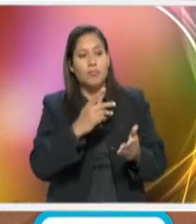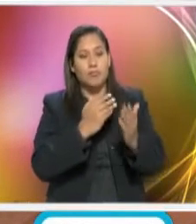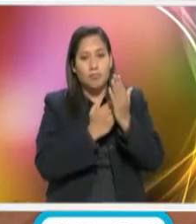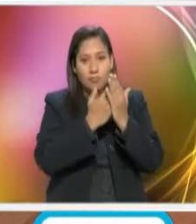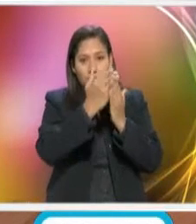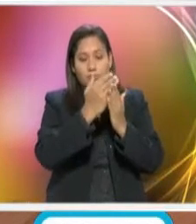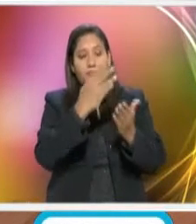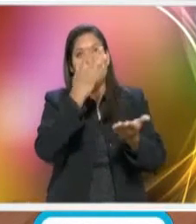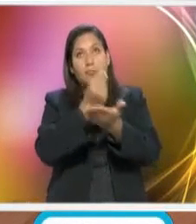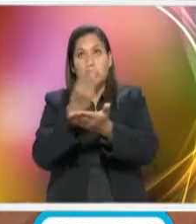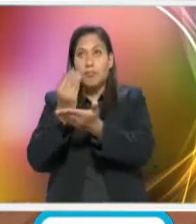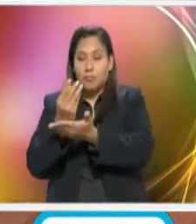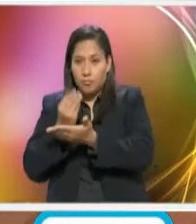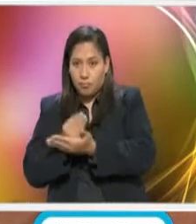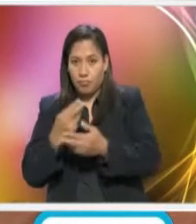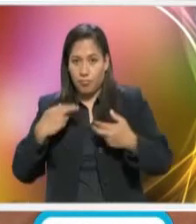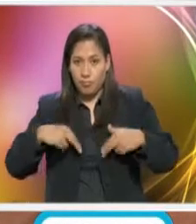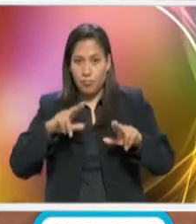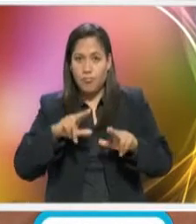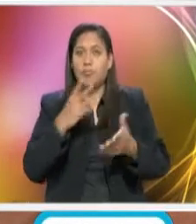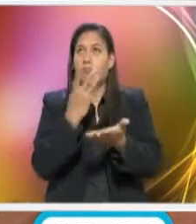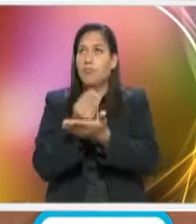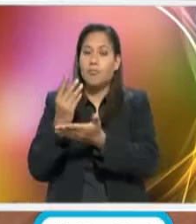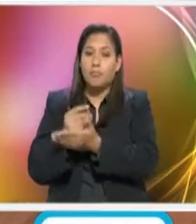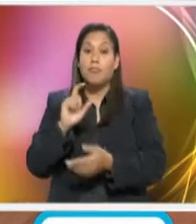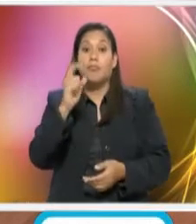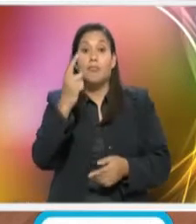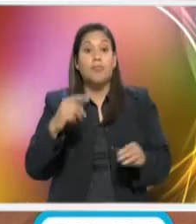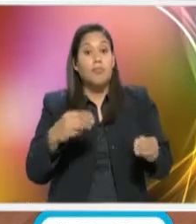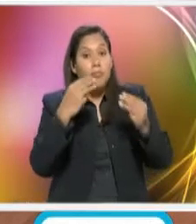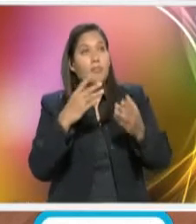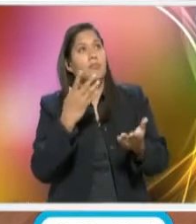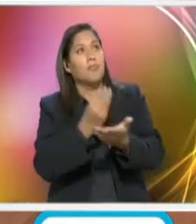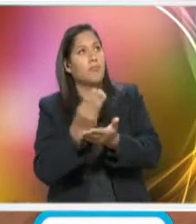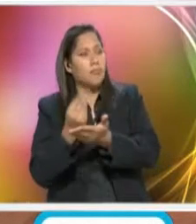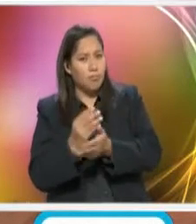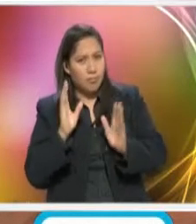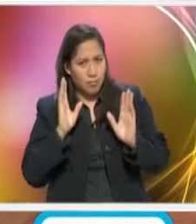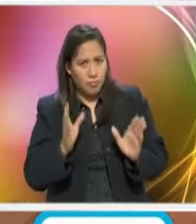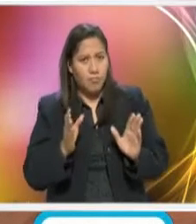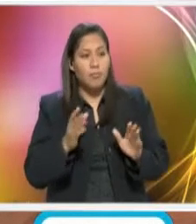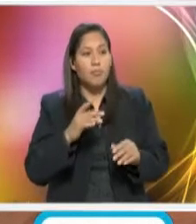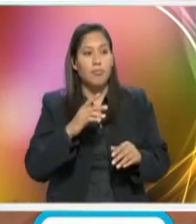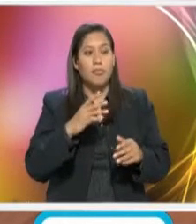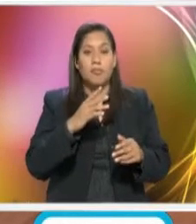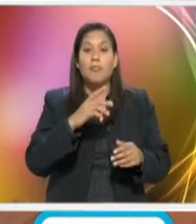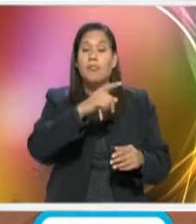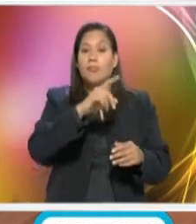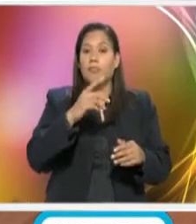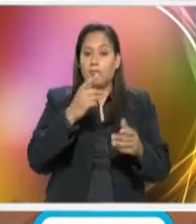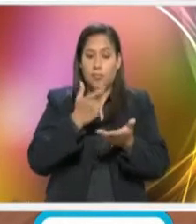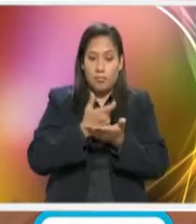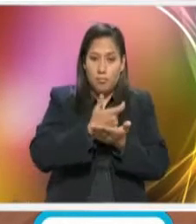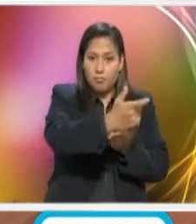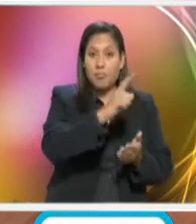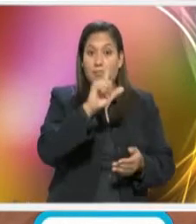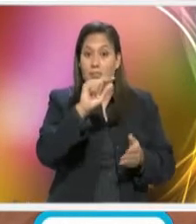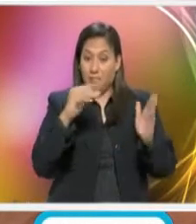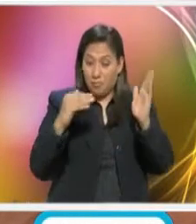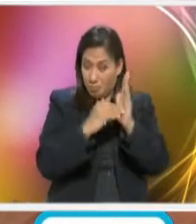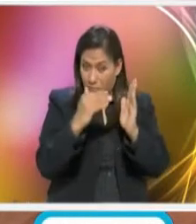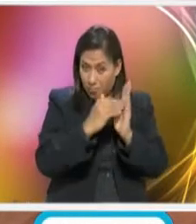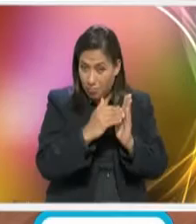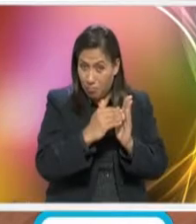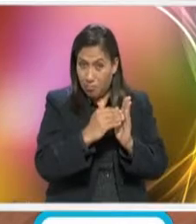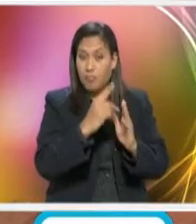de rehabilitación. Tenemos al momento 21 mercados que se han reconstruido en esta gestión con un presupuesto histórico de más de 70